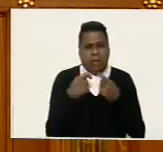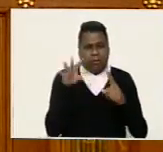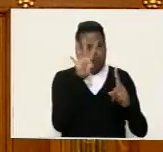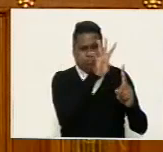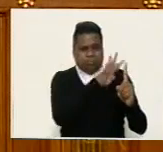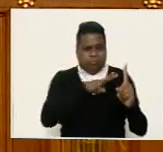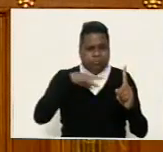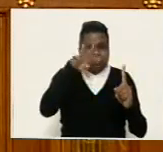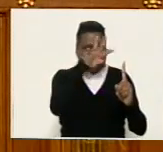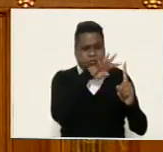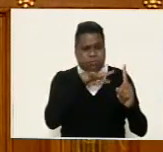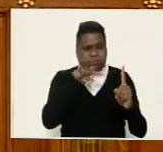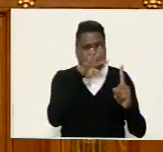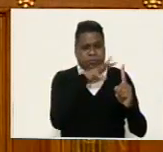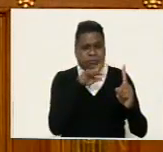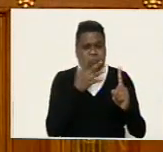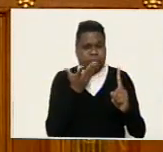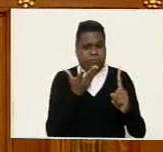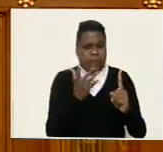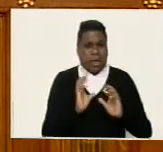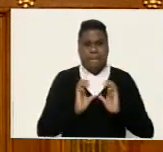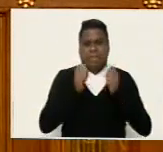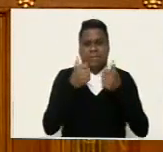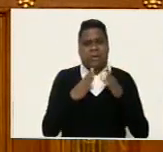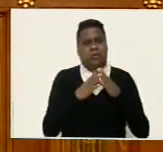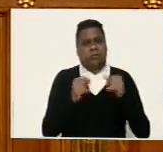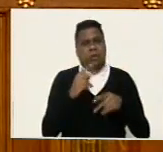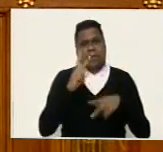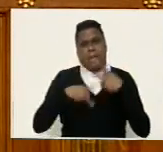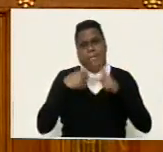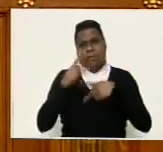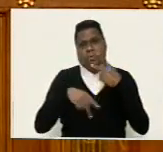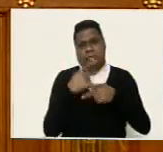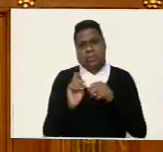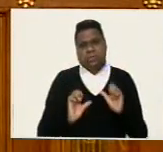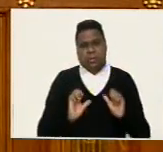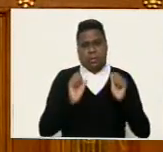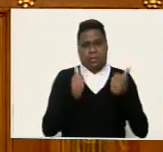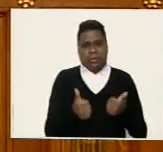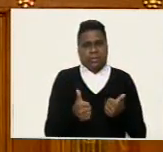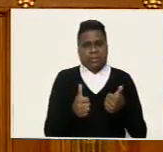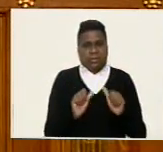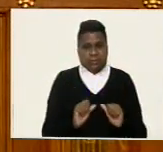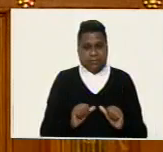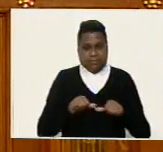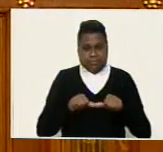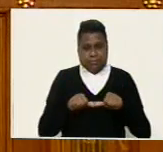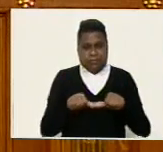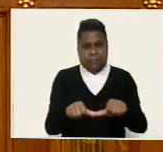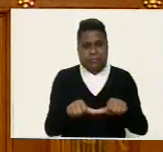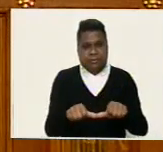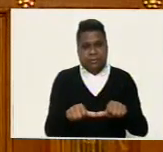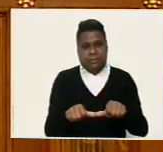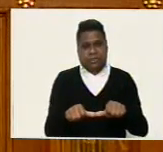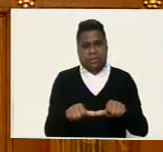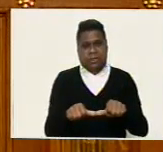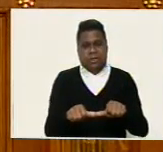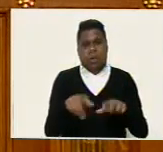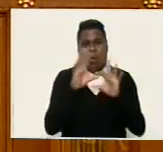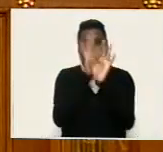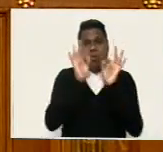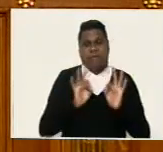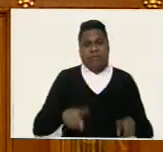inician todo su trance en el proceso de instalar, de instaurar, de implantar un modo de